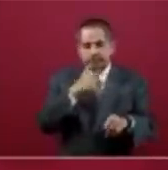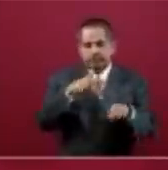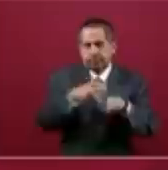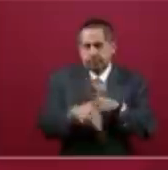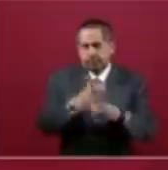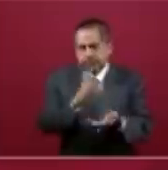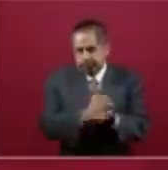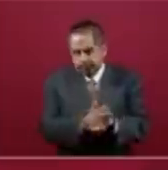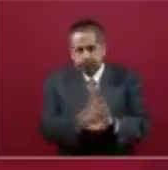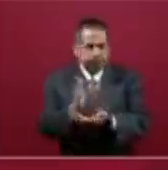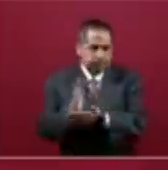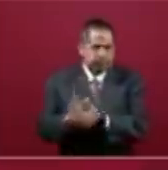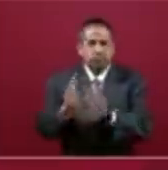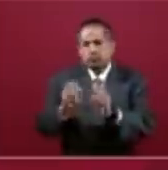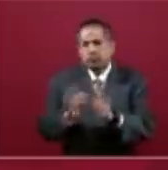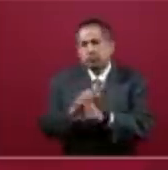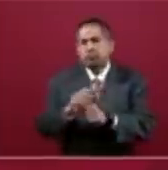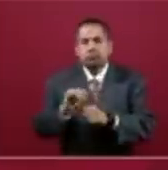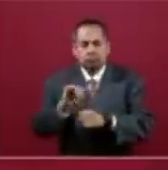cuáles